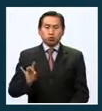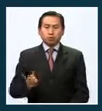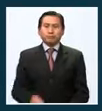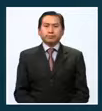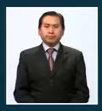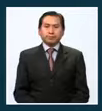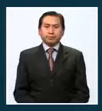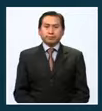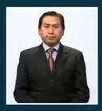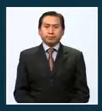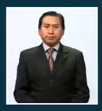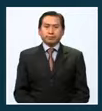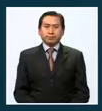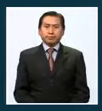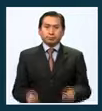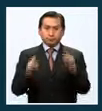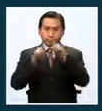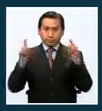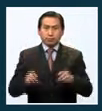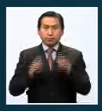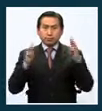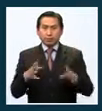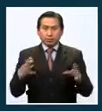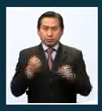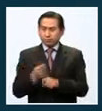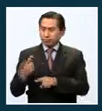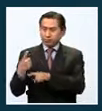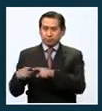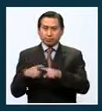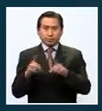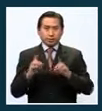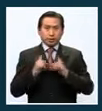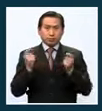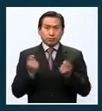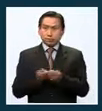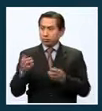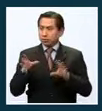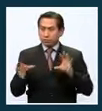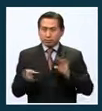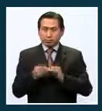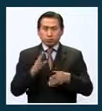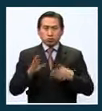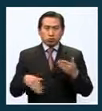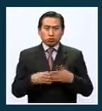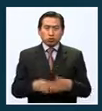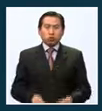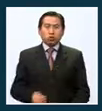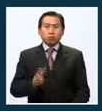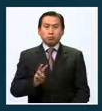8. Este es el mapa resumen por departamento, haciendo un total de